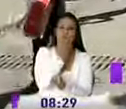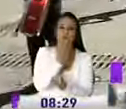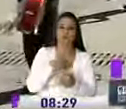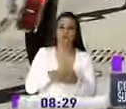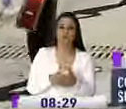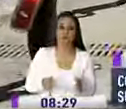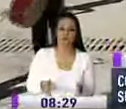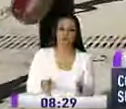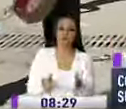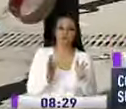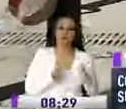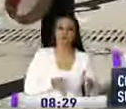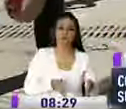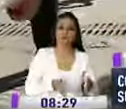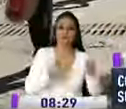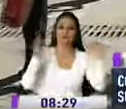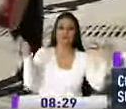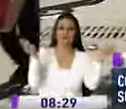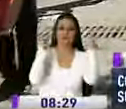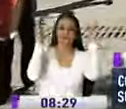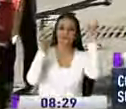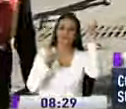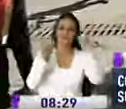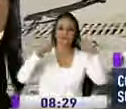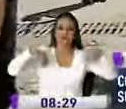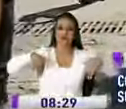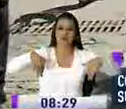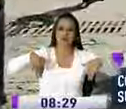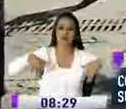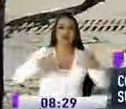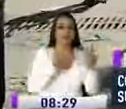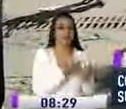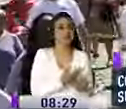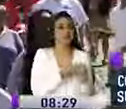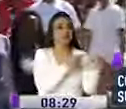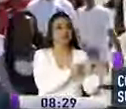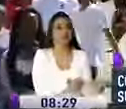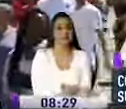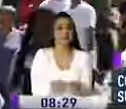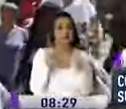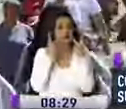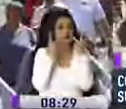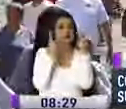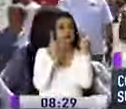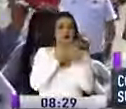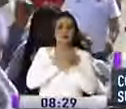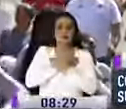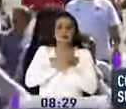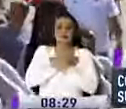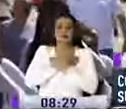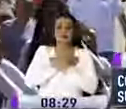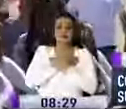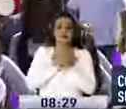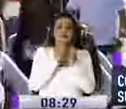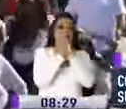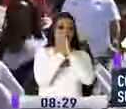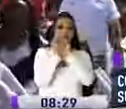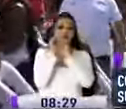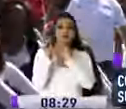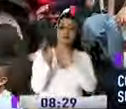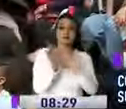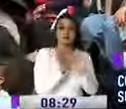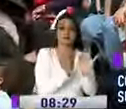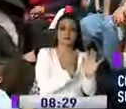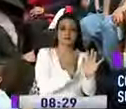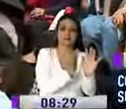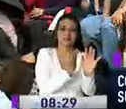principales calles se vistieron de fiesta y los espectadores esperaban el gran momento de ver pasar a su patrono y pedirle un milagrito, esta vez